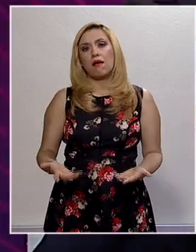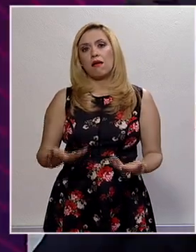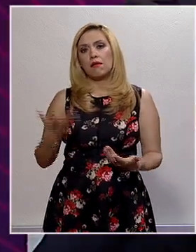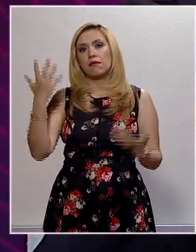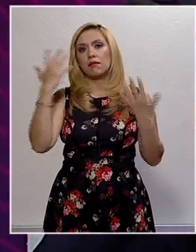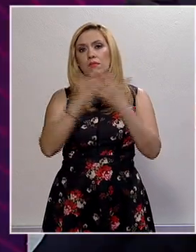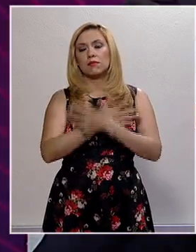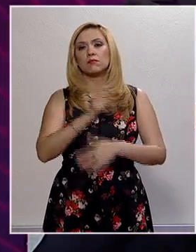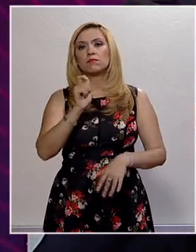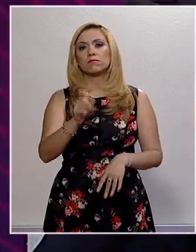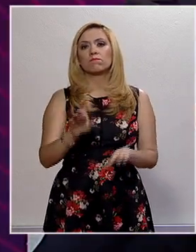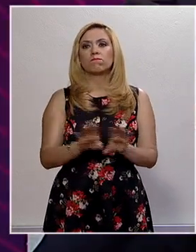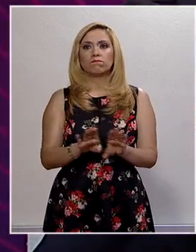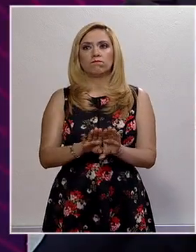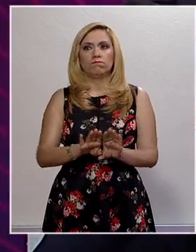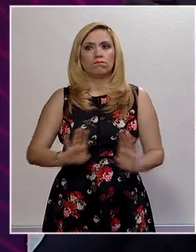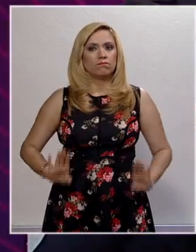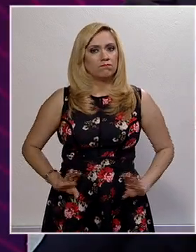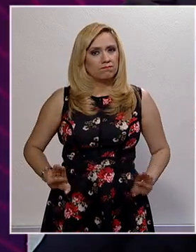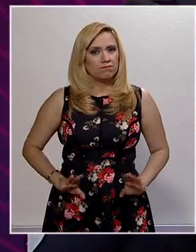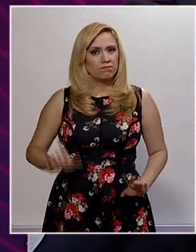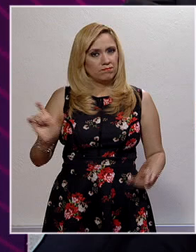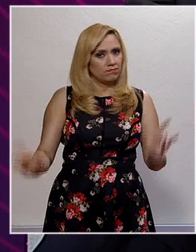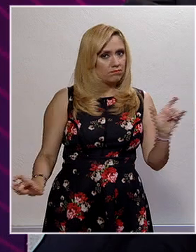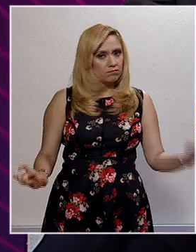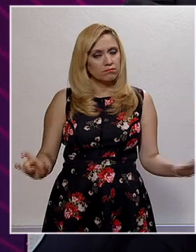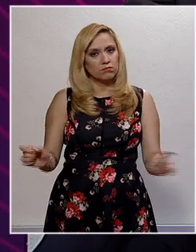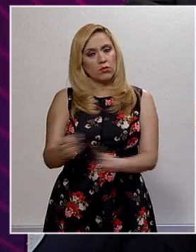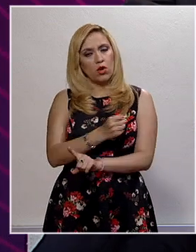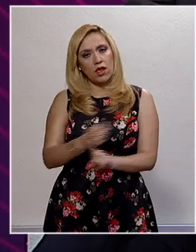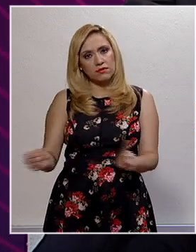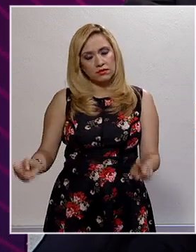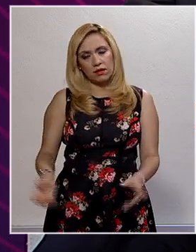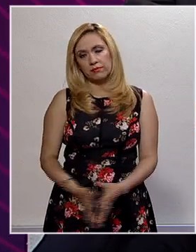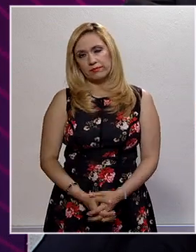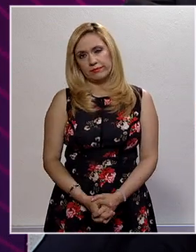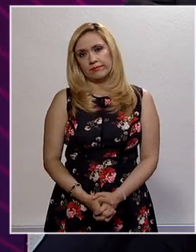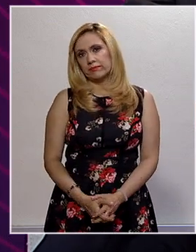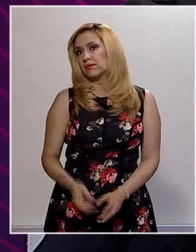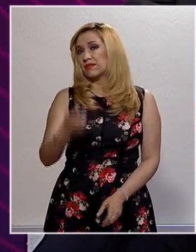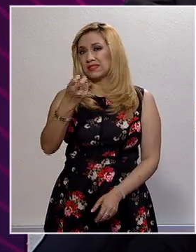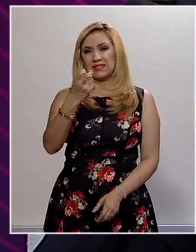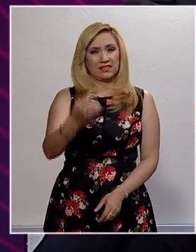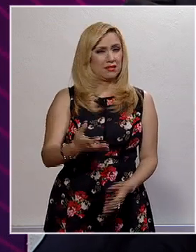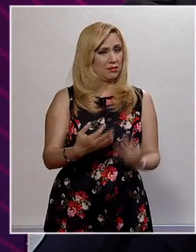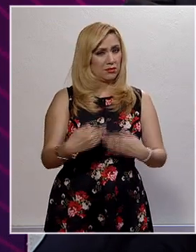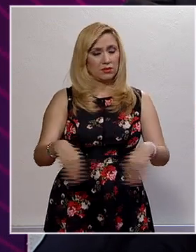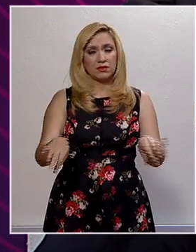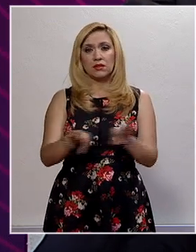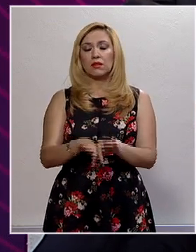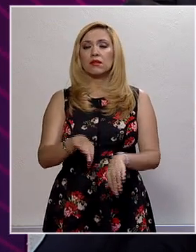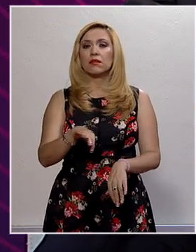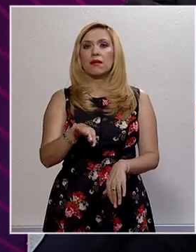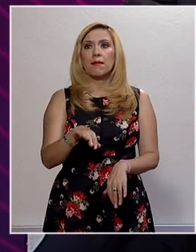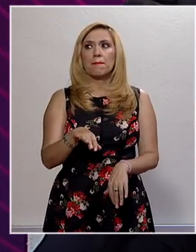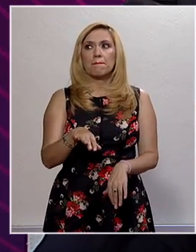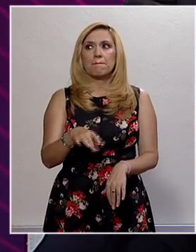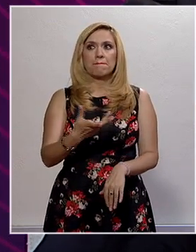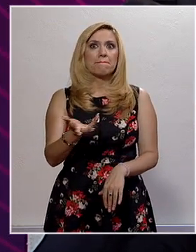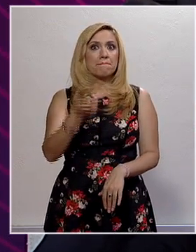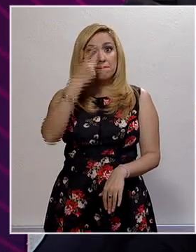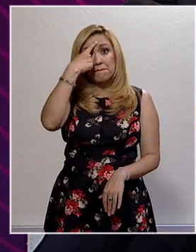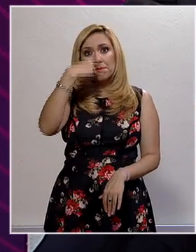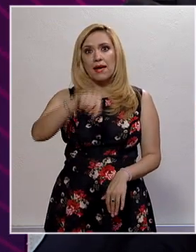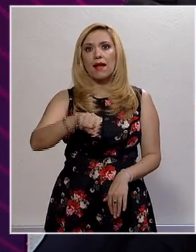sino también las características de las violencias, ¿no? Claro. Y eso es muy relevante